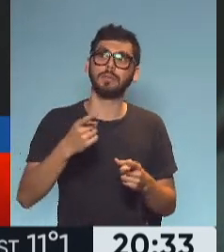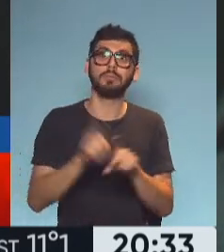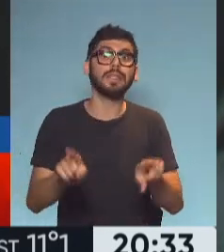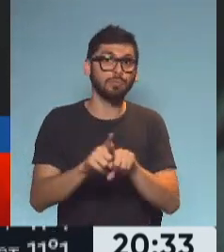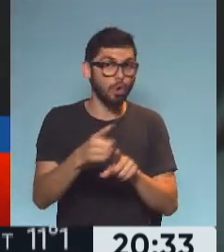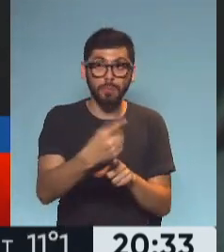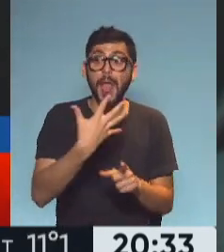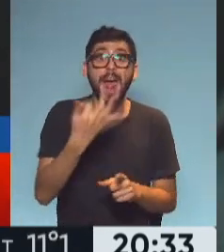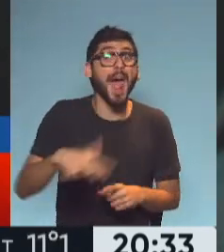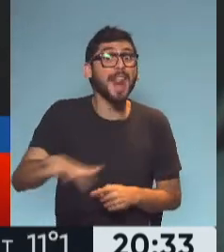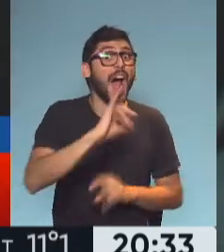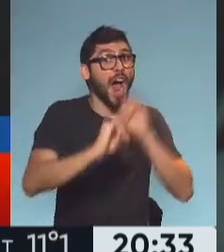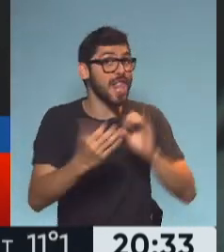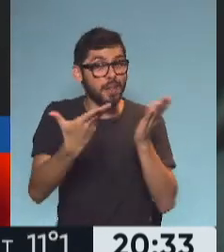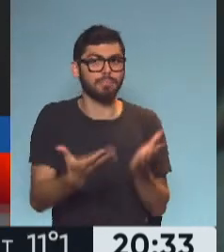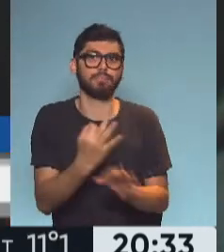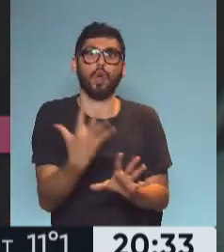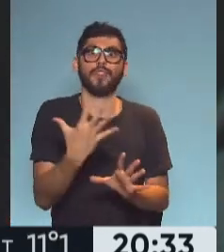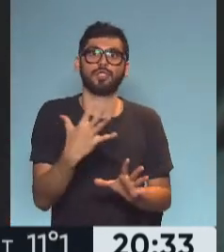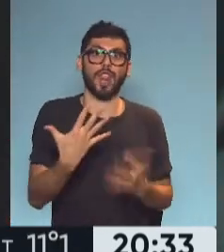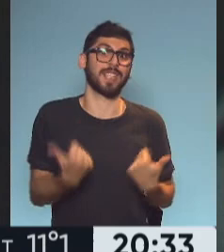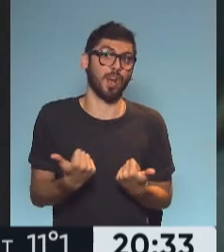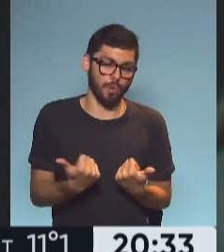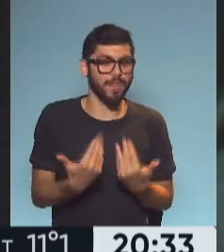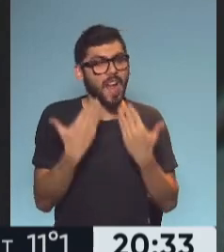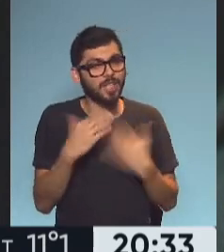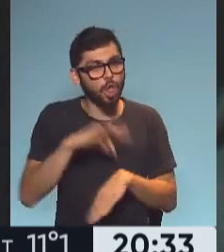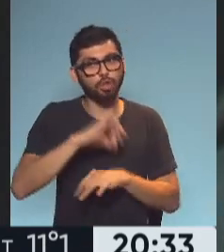en voz del profesional de la salud. Muchísimas gracias, doctor, por traernos toda esta información.